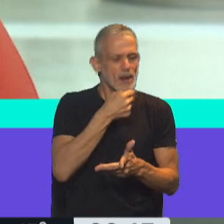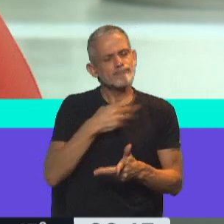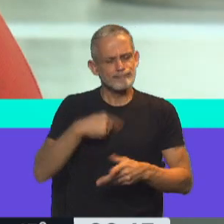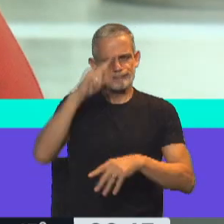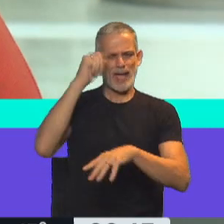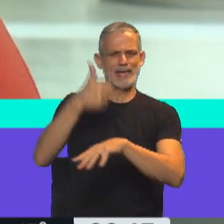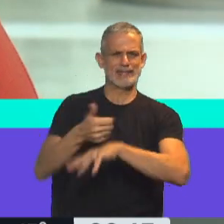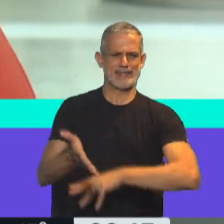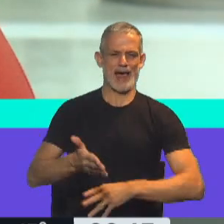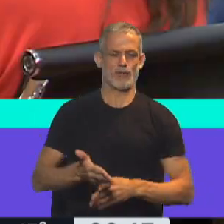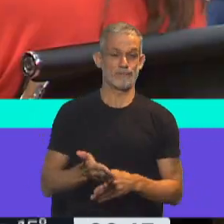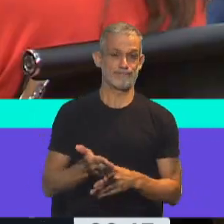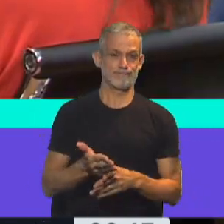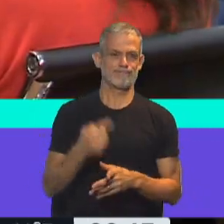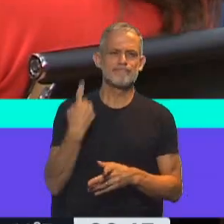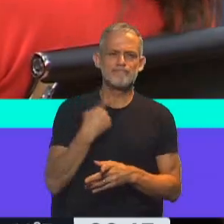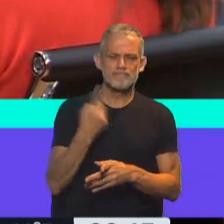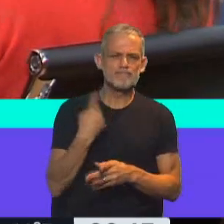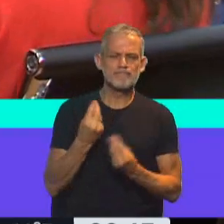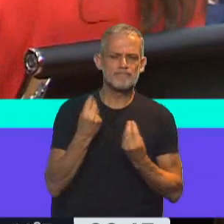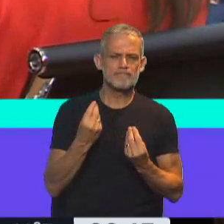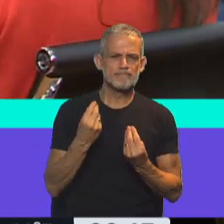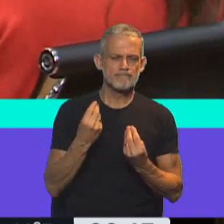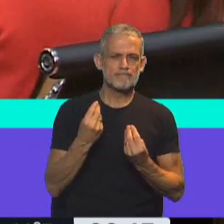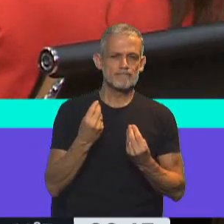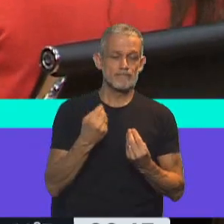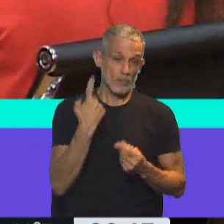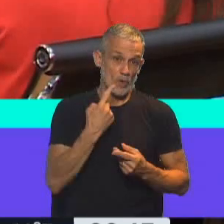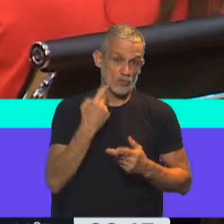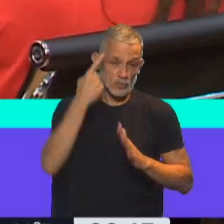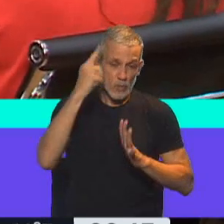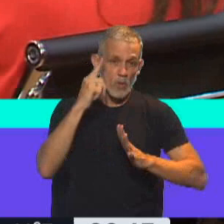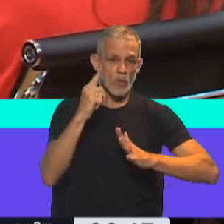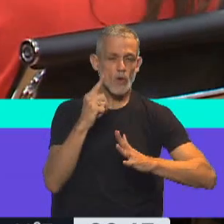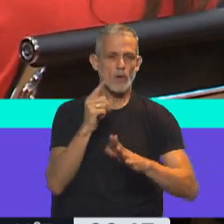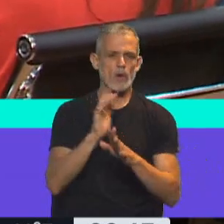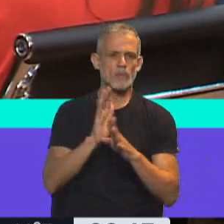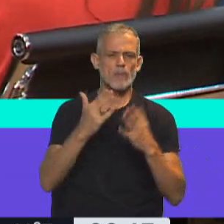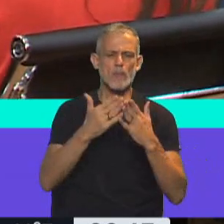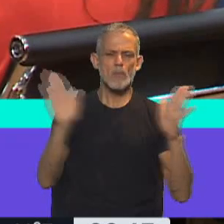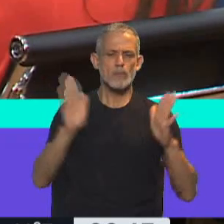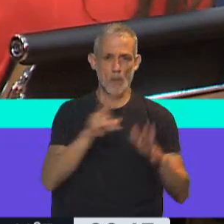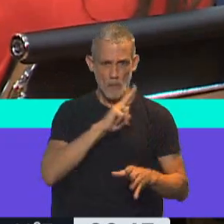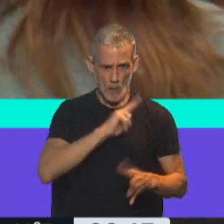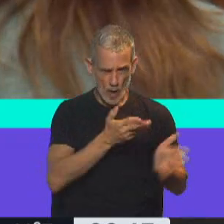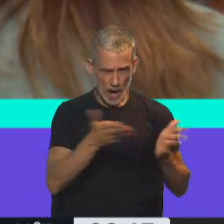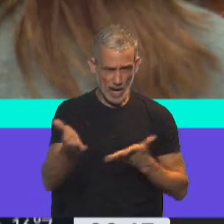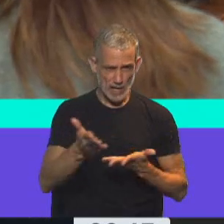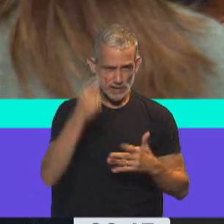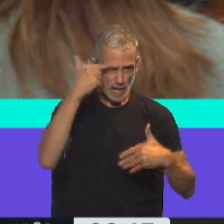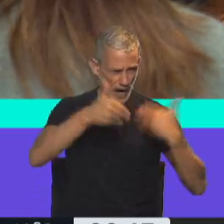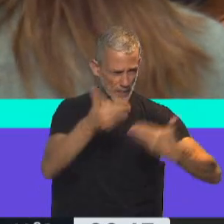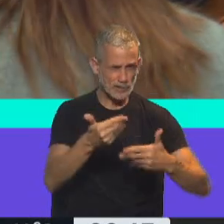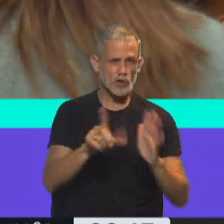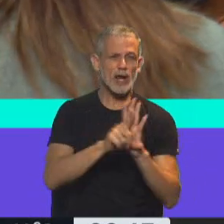estamos, obviamente, también haciendo una puerta gigante abriendo a la mujer, a las capacitaciones